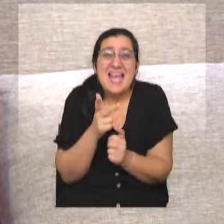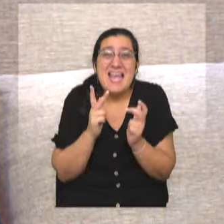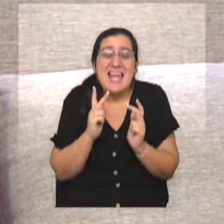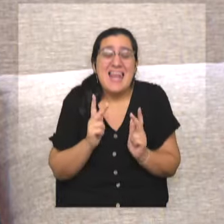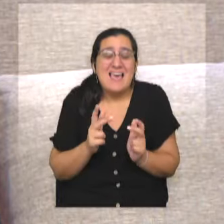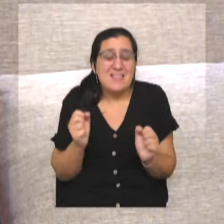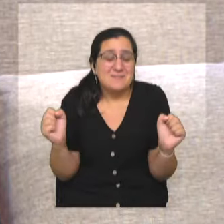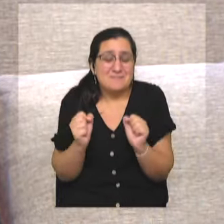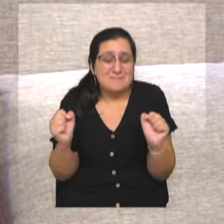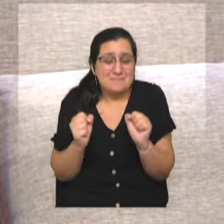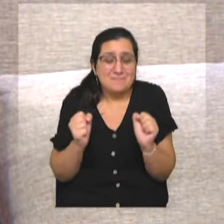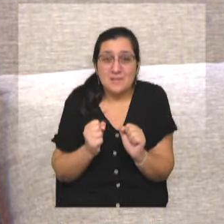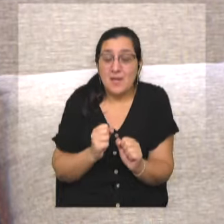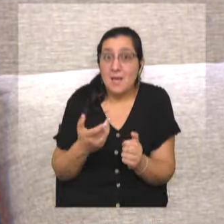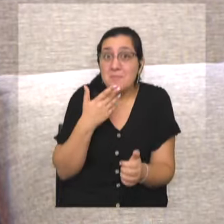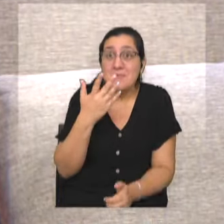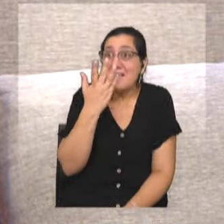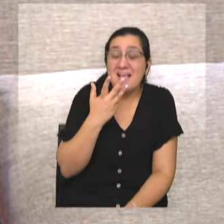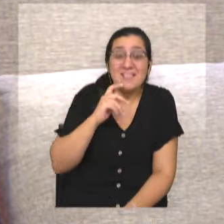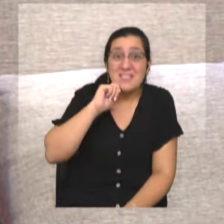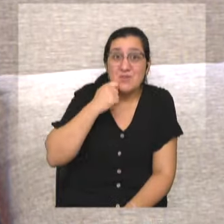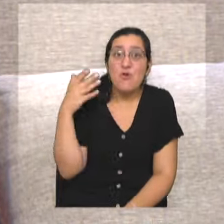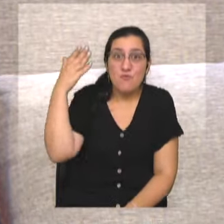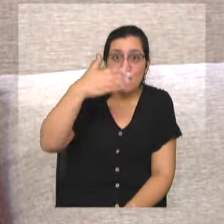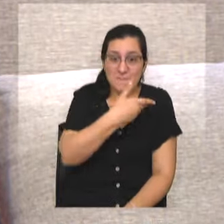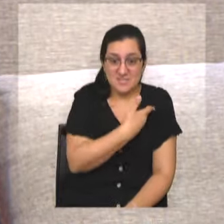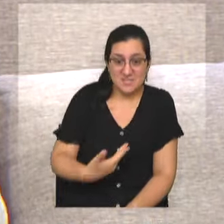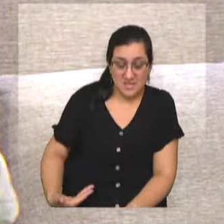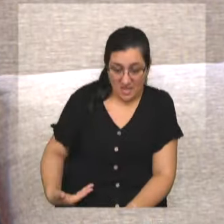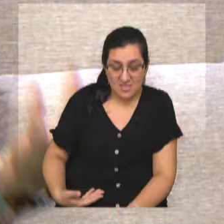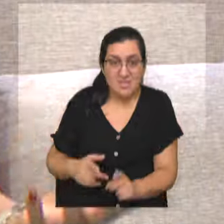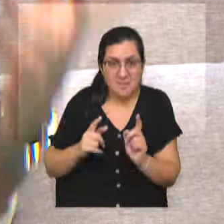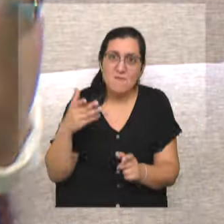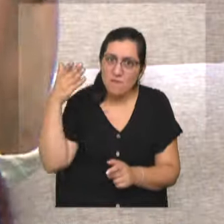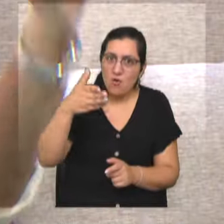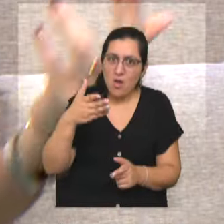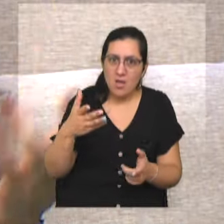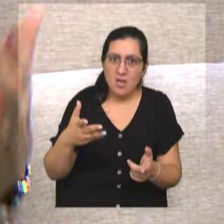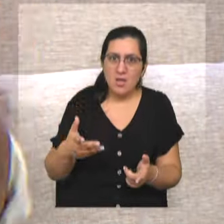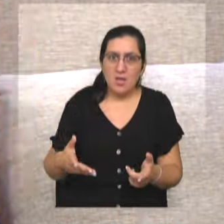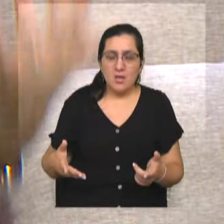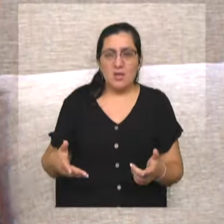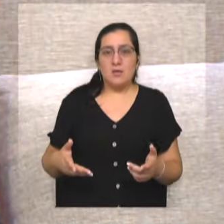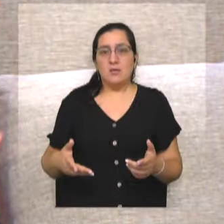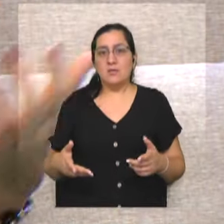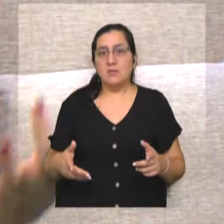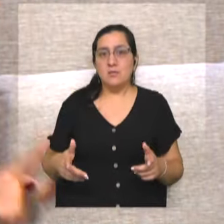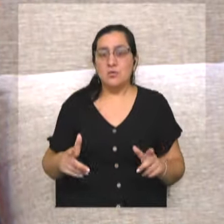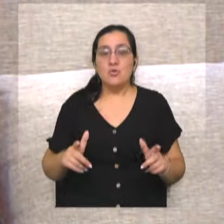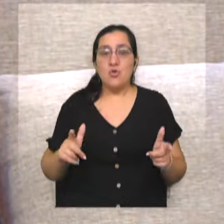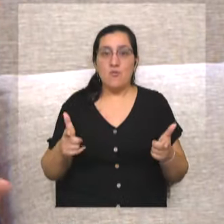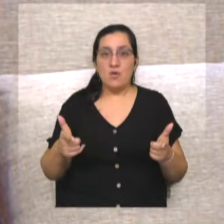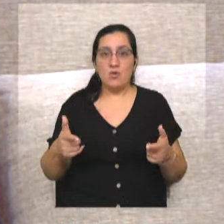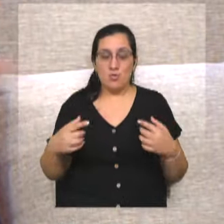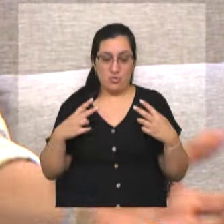Y está, me encanta, porque es divino, porque salió en todos lados, porque hasta fue el presidente vestido de civil y vestido en todo sentido, ¿no? Sin su investidura,